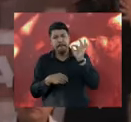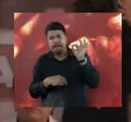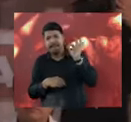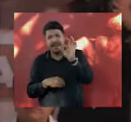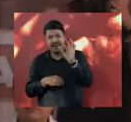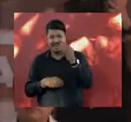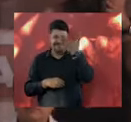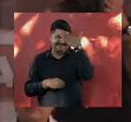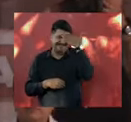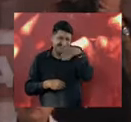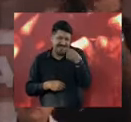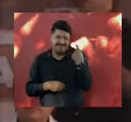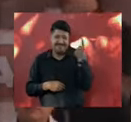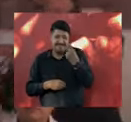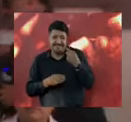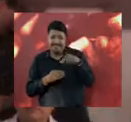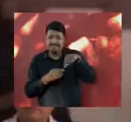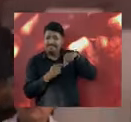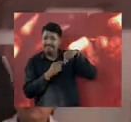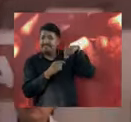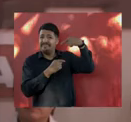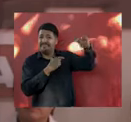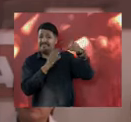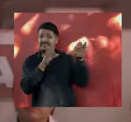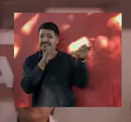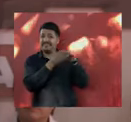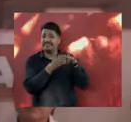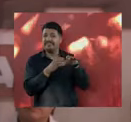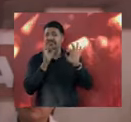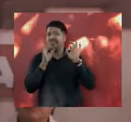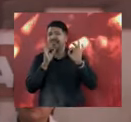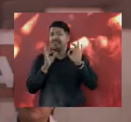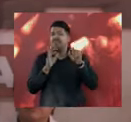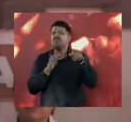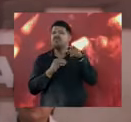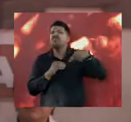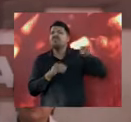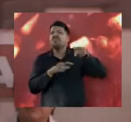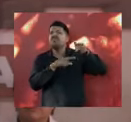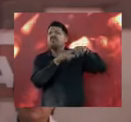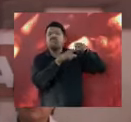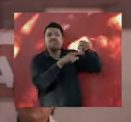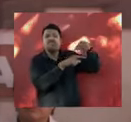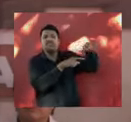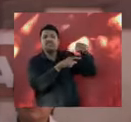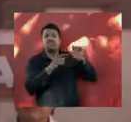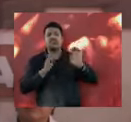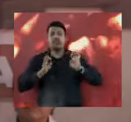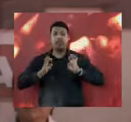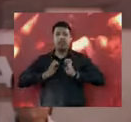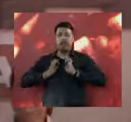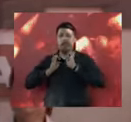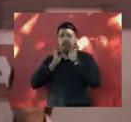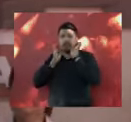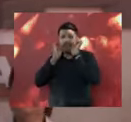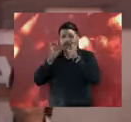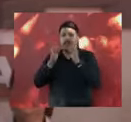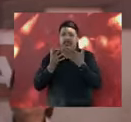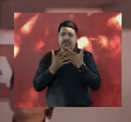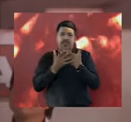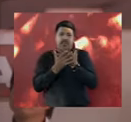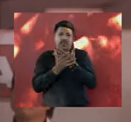qué? Porque ellos tienen odio, un enorme odio,